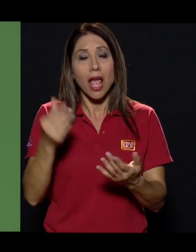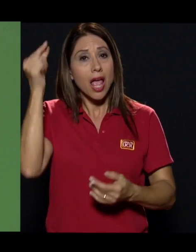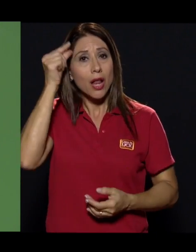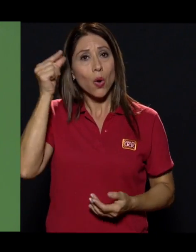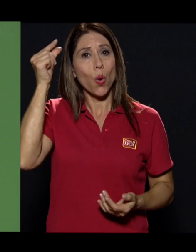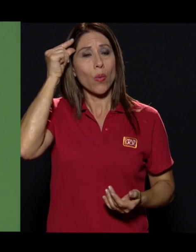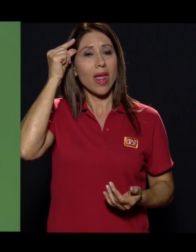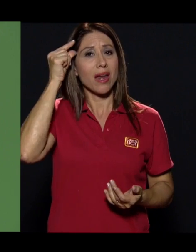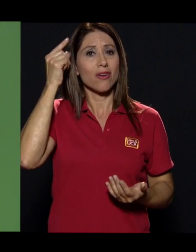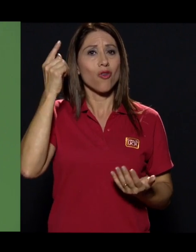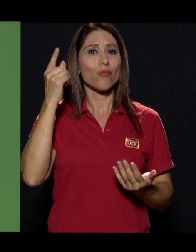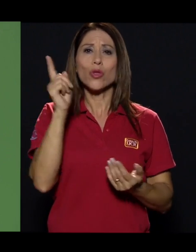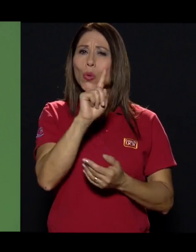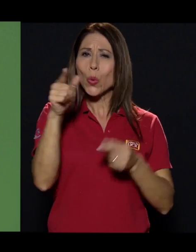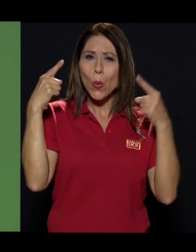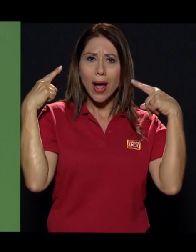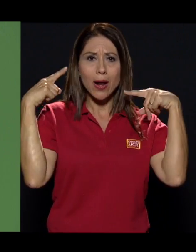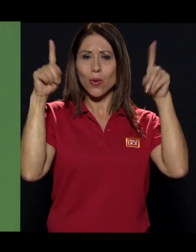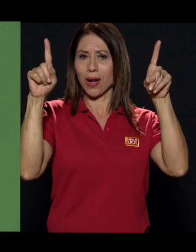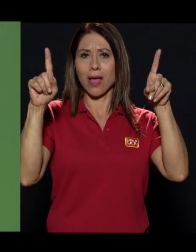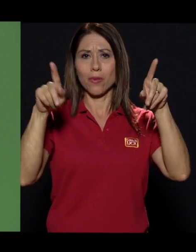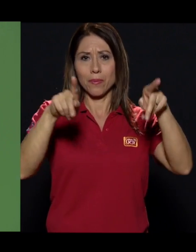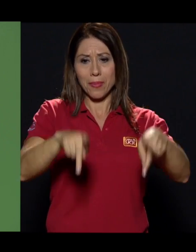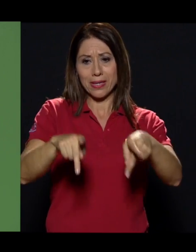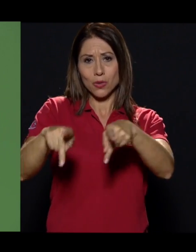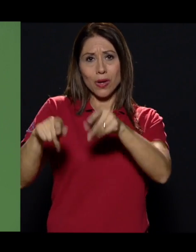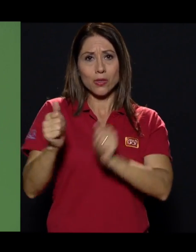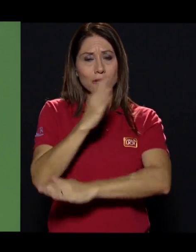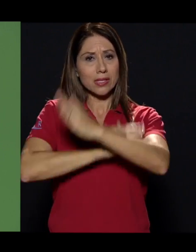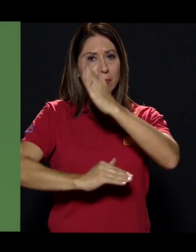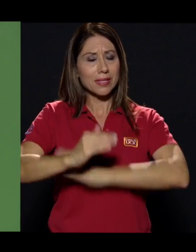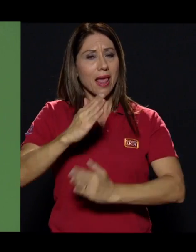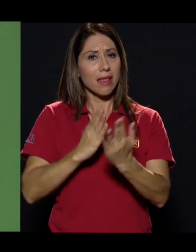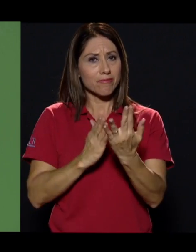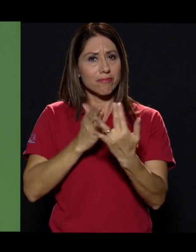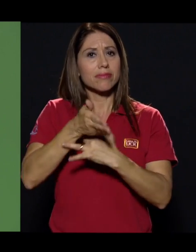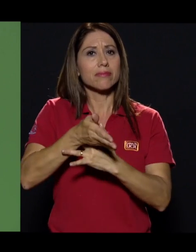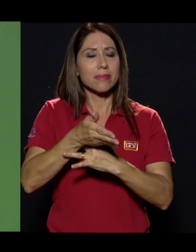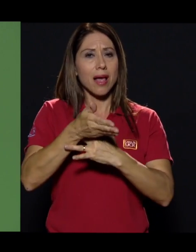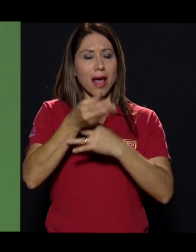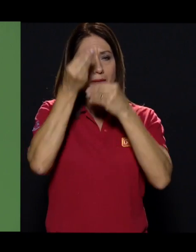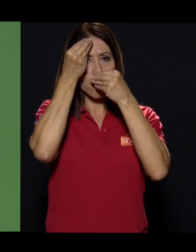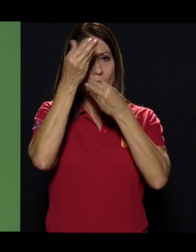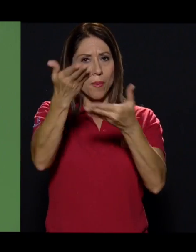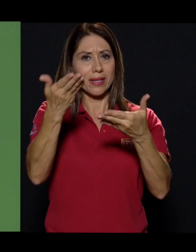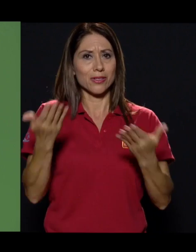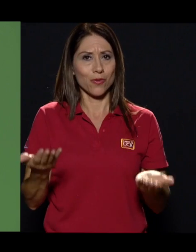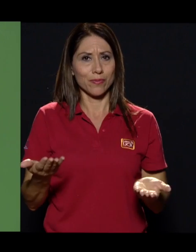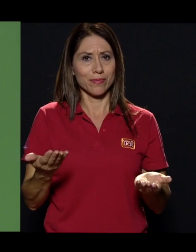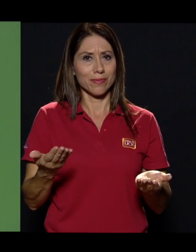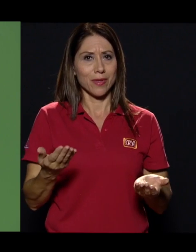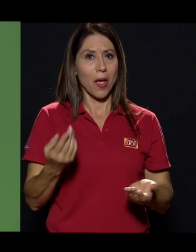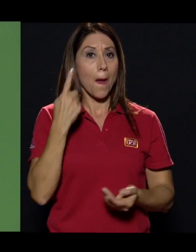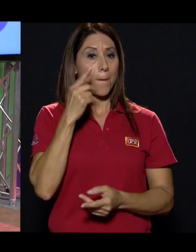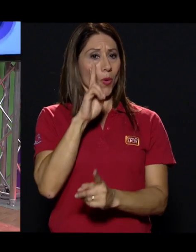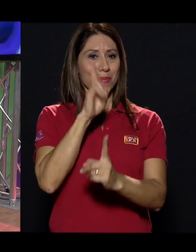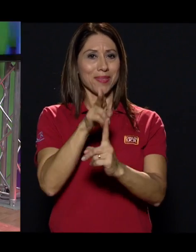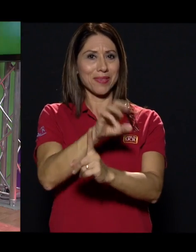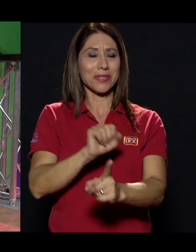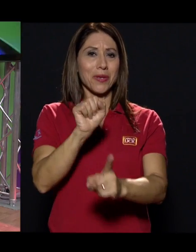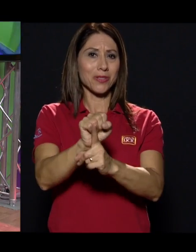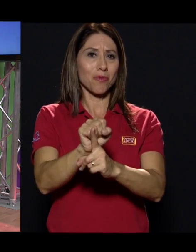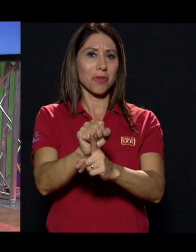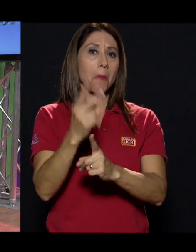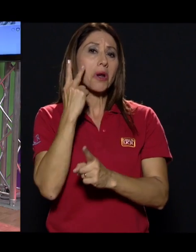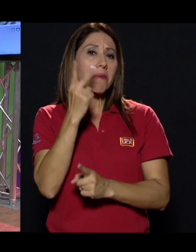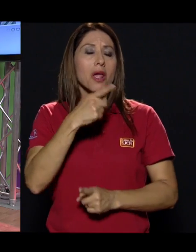el gobierno no ha hecho que las personas con discapacidad tengan acceso a la información, ¿verdad? Por